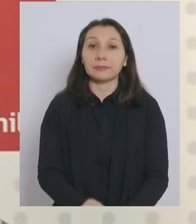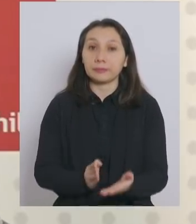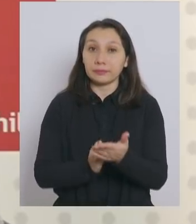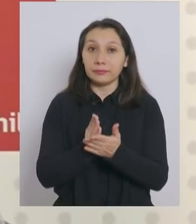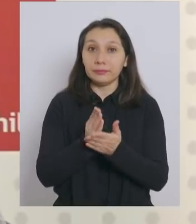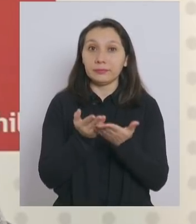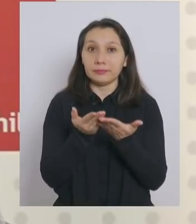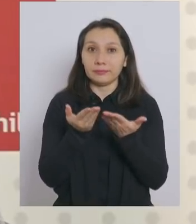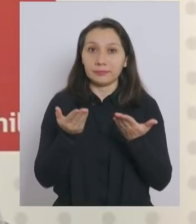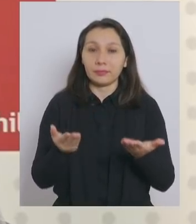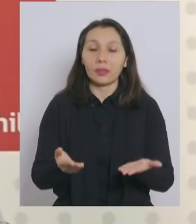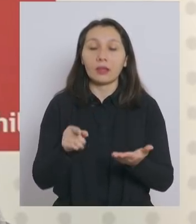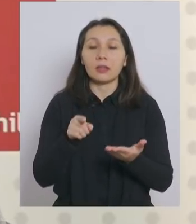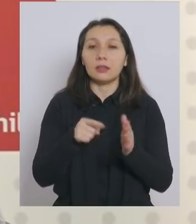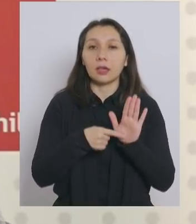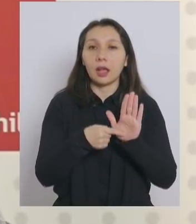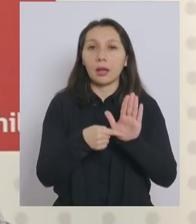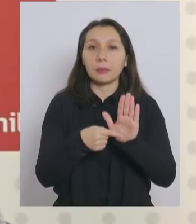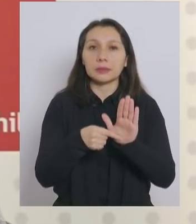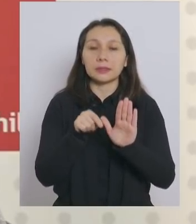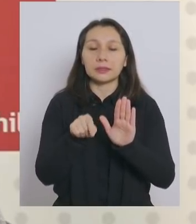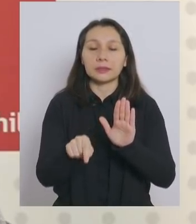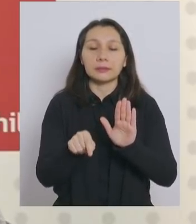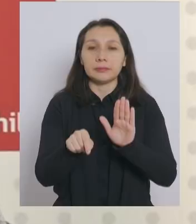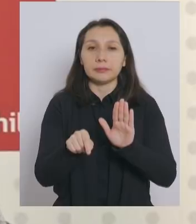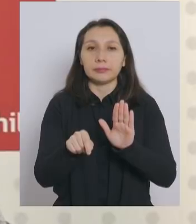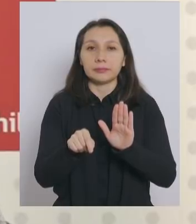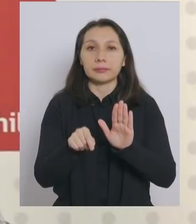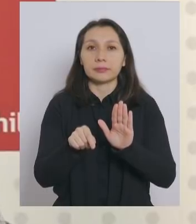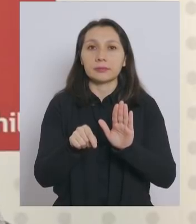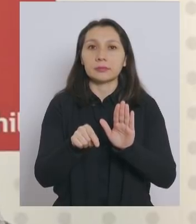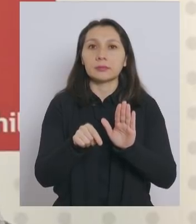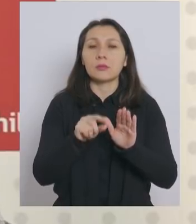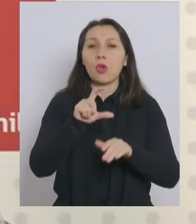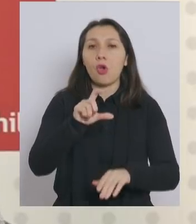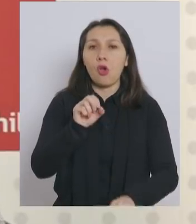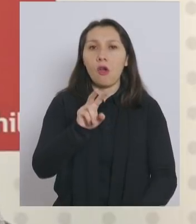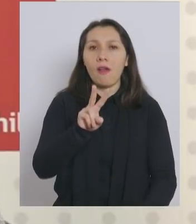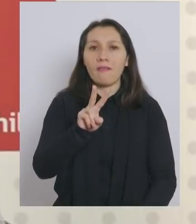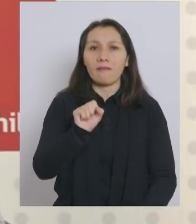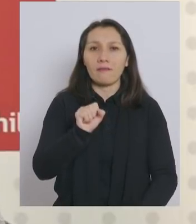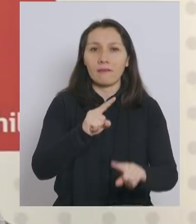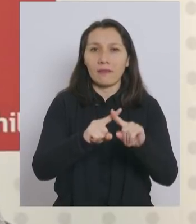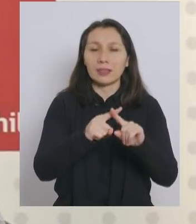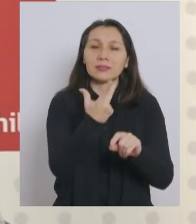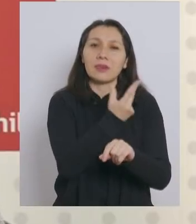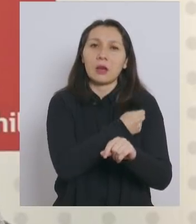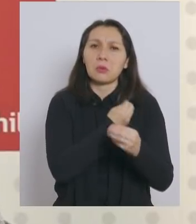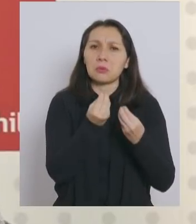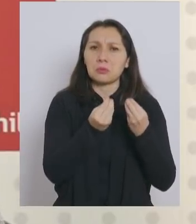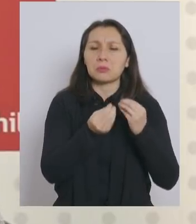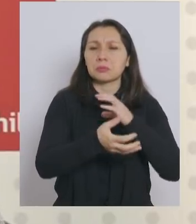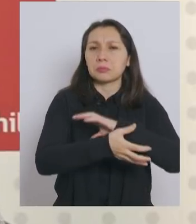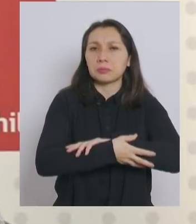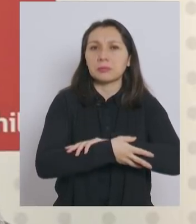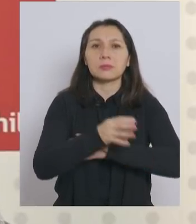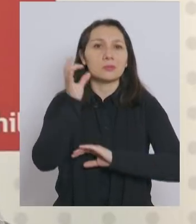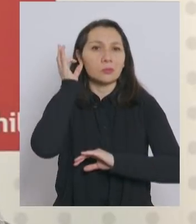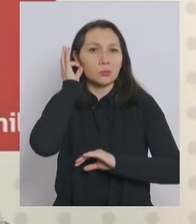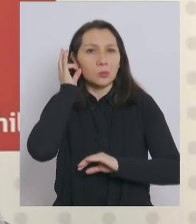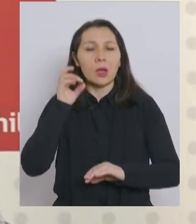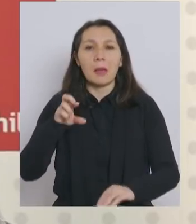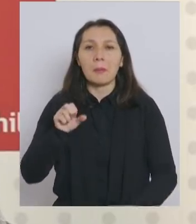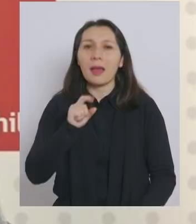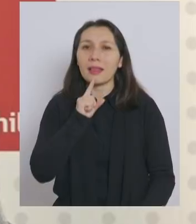por lo tanto, con la presentación del mecanismo COVAX para vacunas a cargo de la QF Patricia Carmona